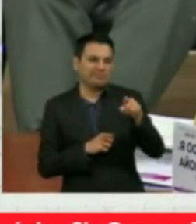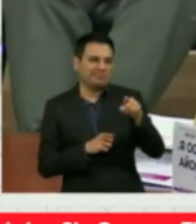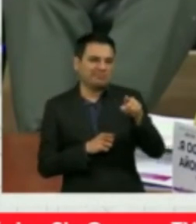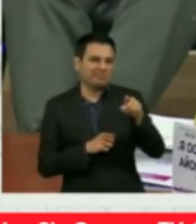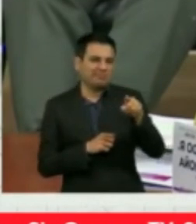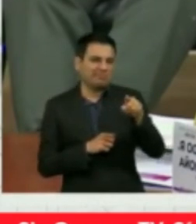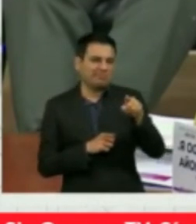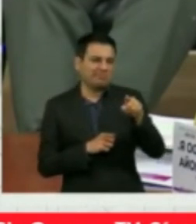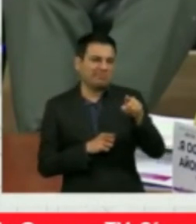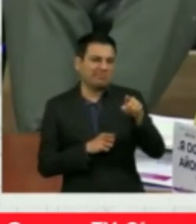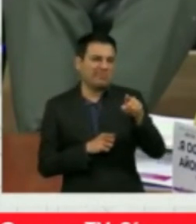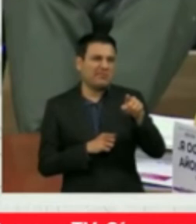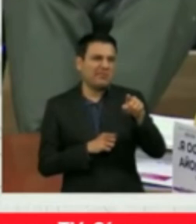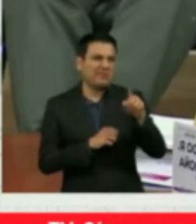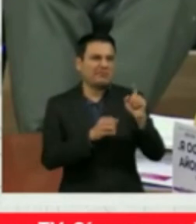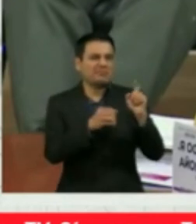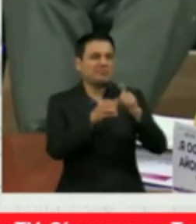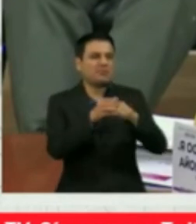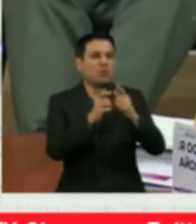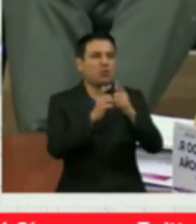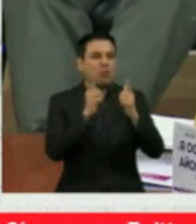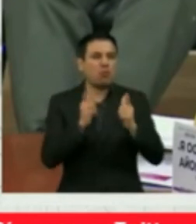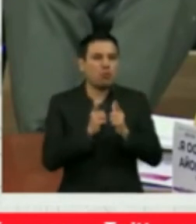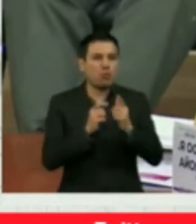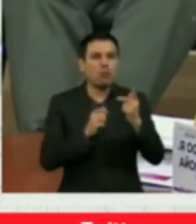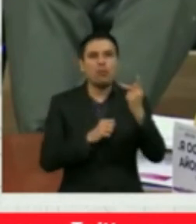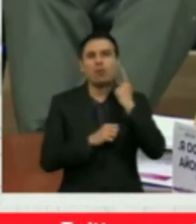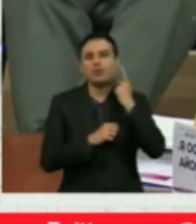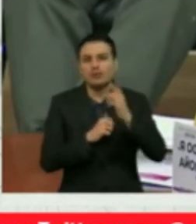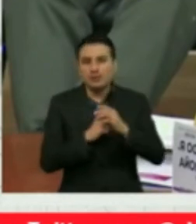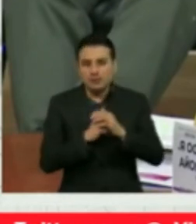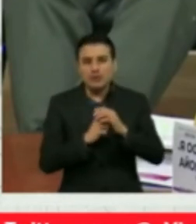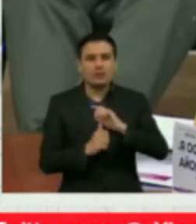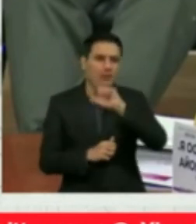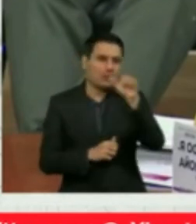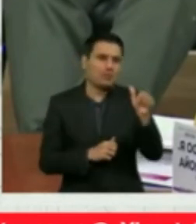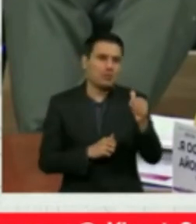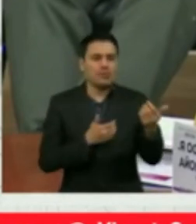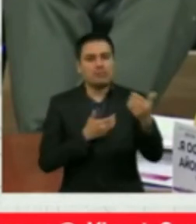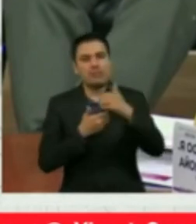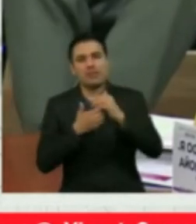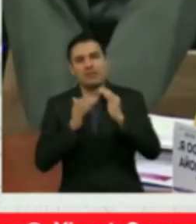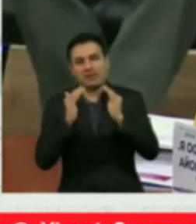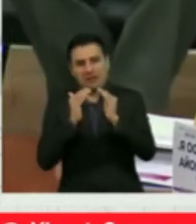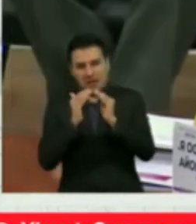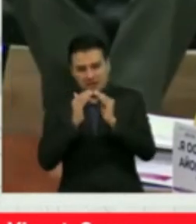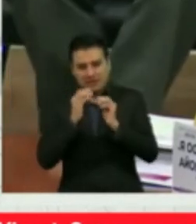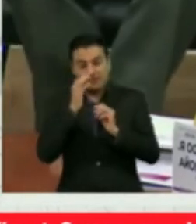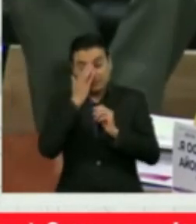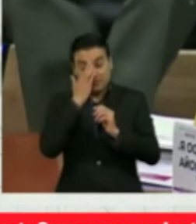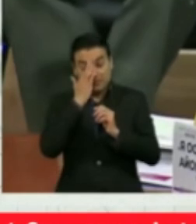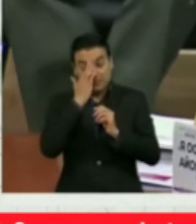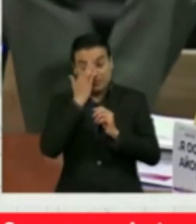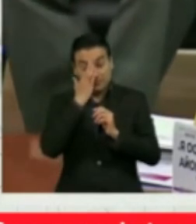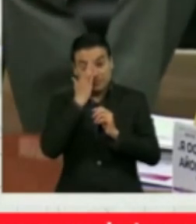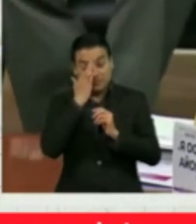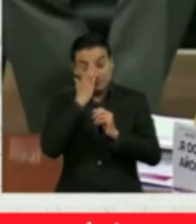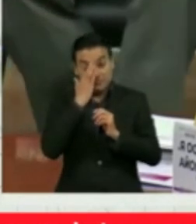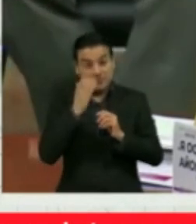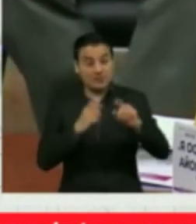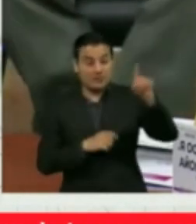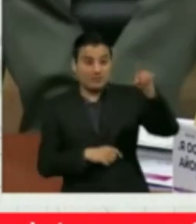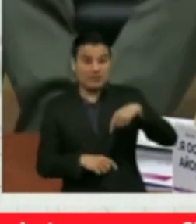cercana era tan Modesto su ingreso que llegó a quedarse en mi casa cuando venía a sesiones del PRD viajaba en autobús porque no